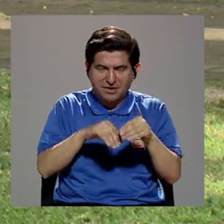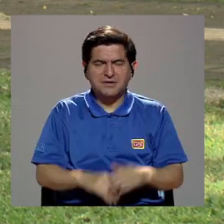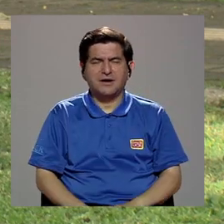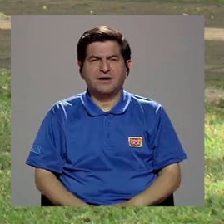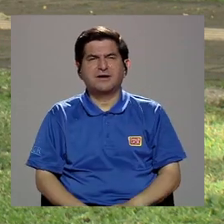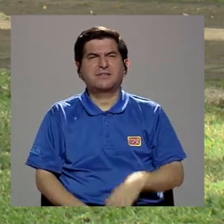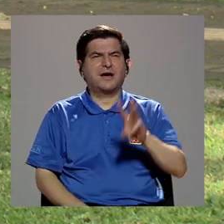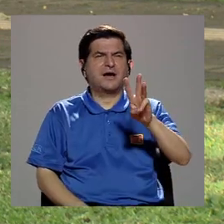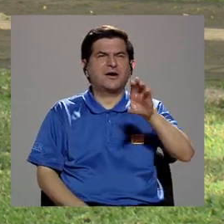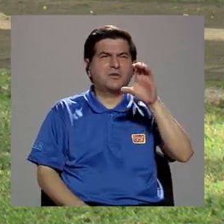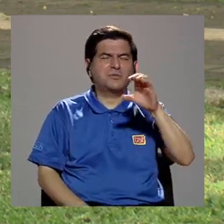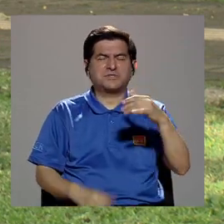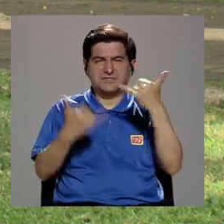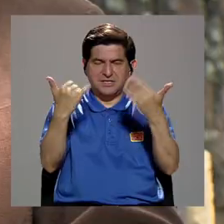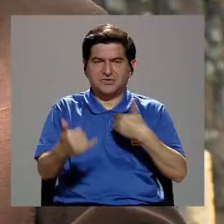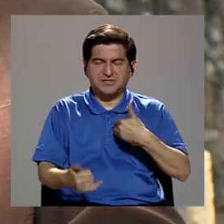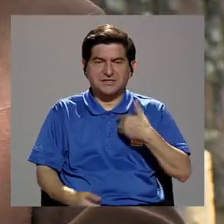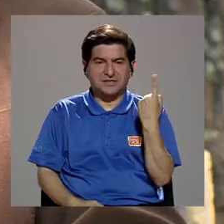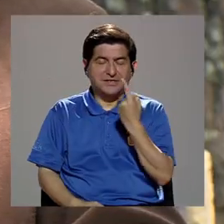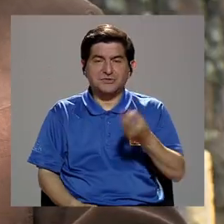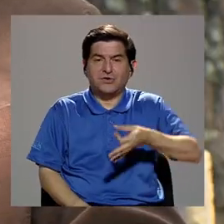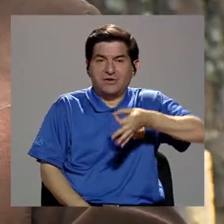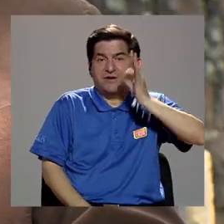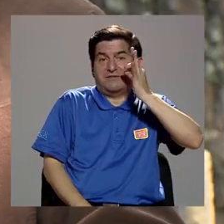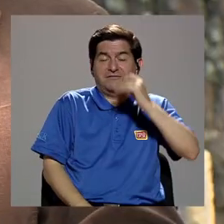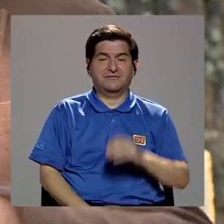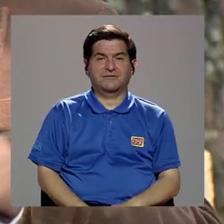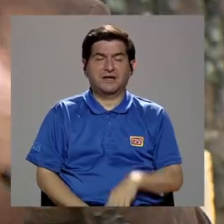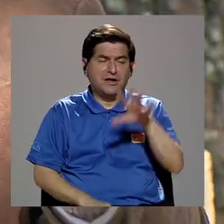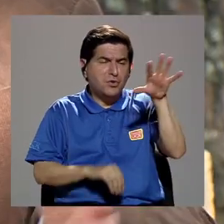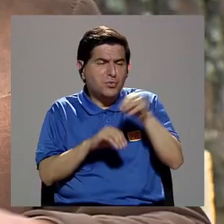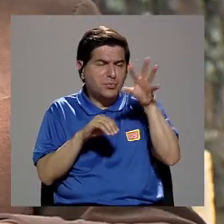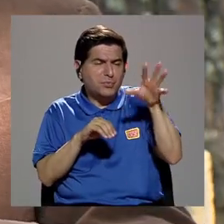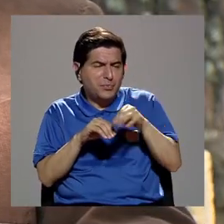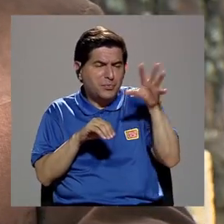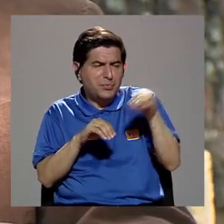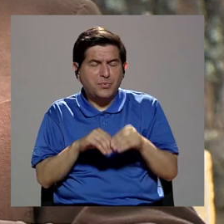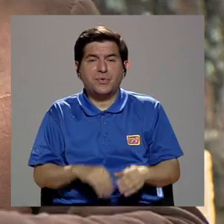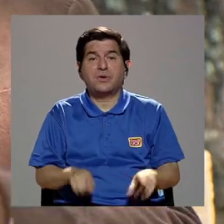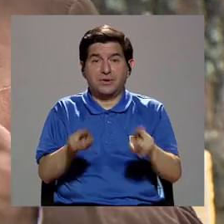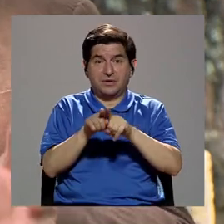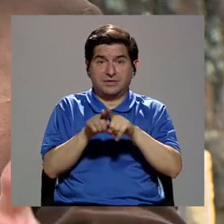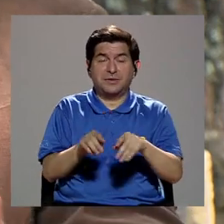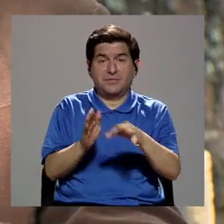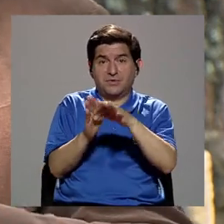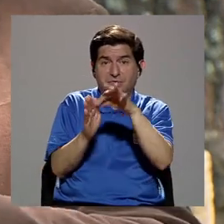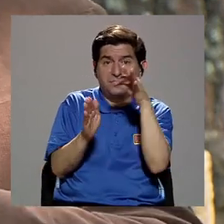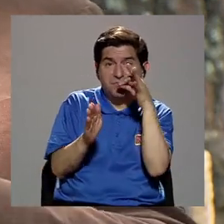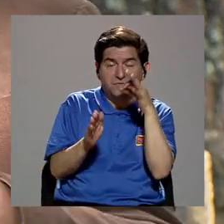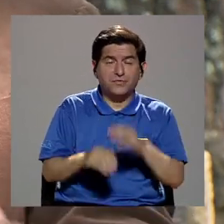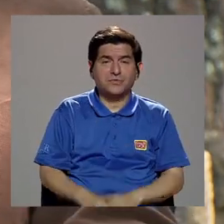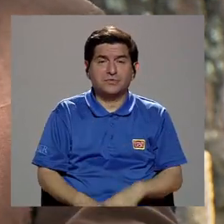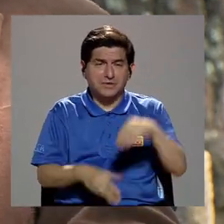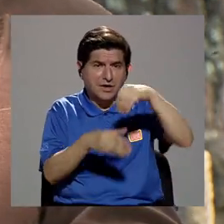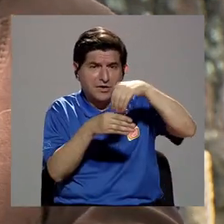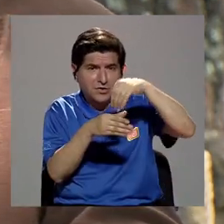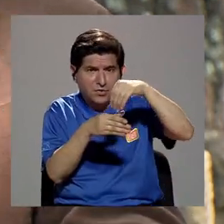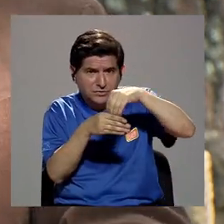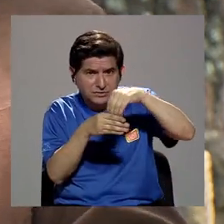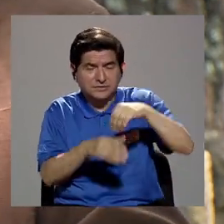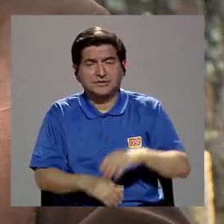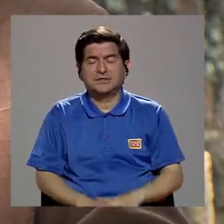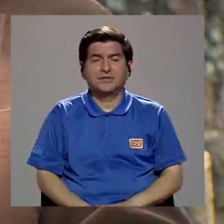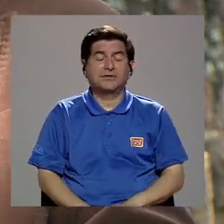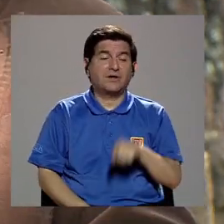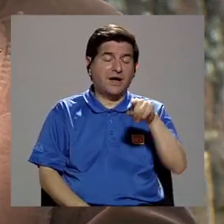va partiendo de 600 al día con solo las tazas de café, y ahí le va sumando, y entonces la fibra le va agregando allá la